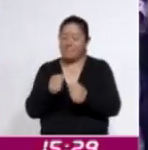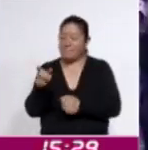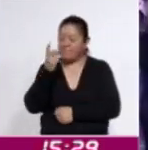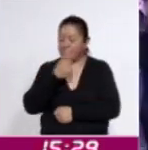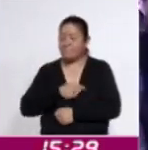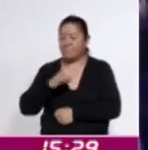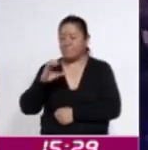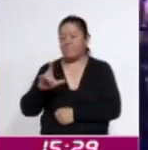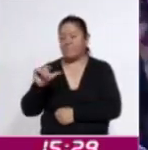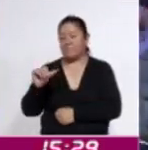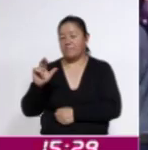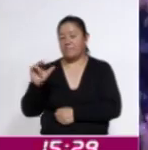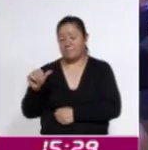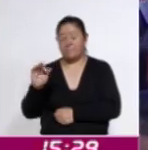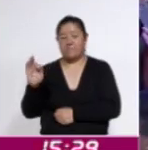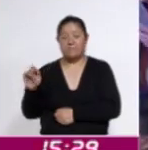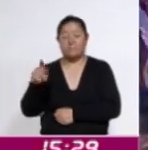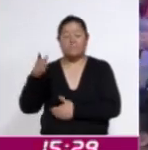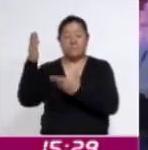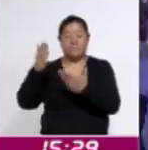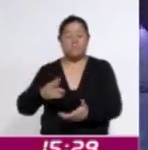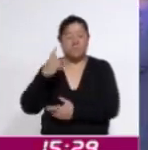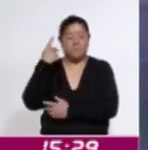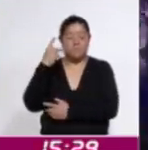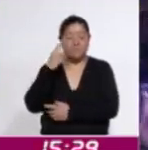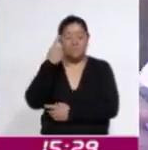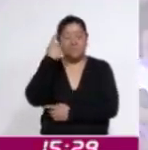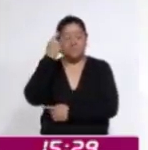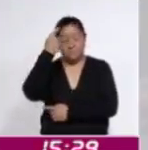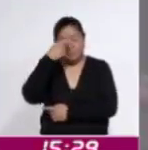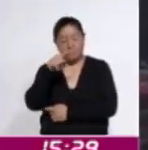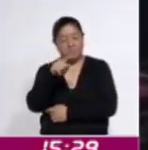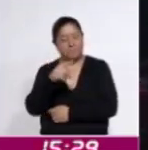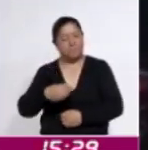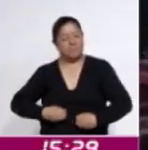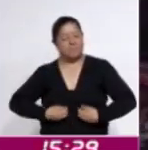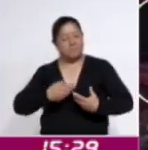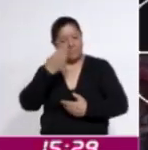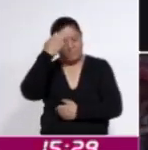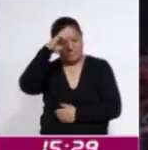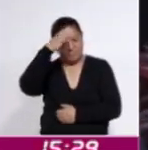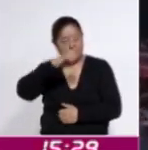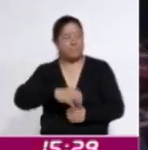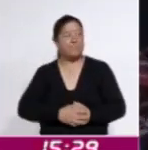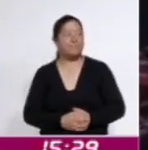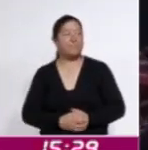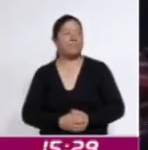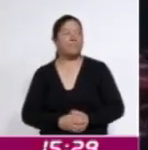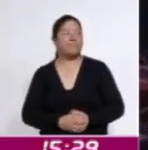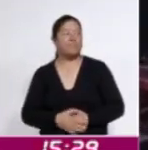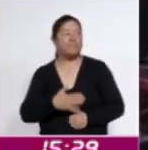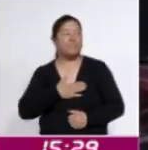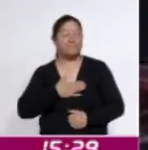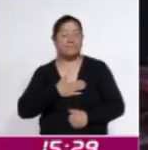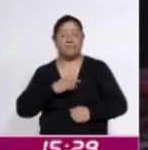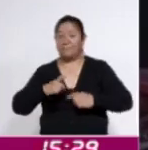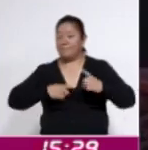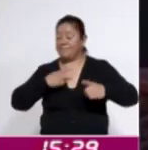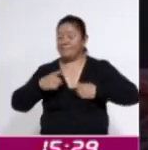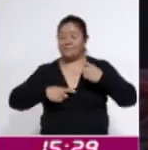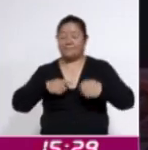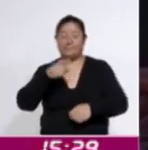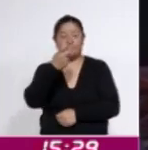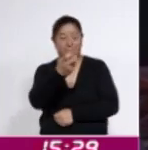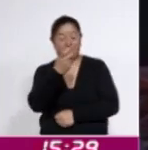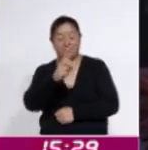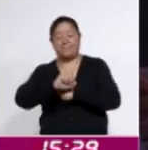Fernández, quien viajó desde Puebla para vivir esta experiencia. Me estoy divirtiendo, está todo dar, está padre